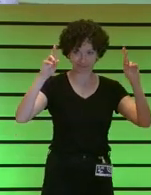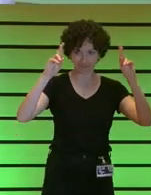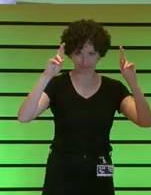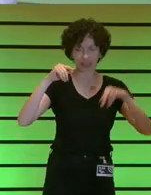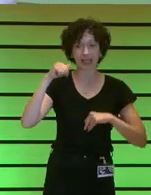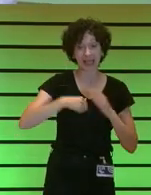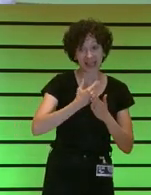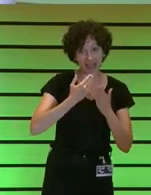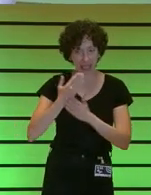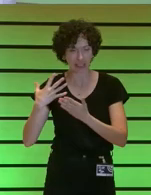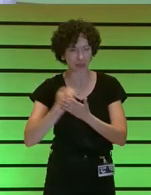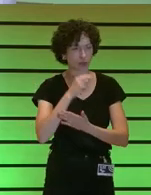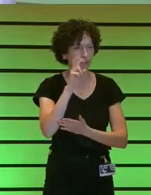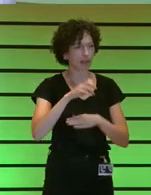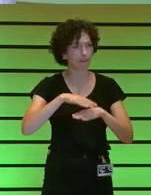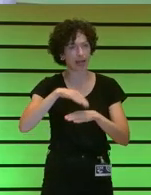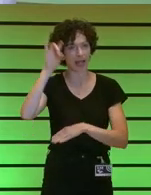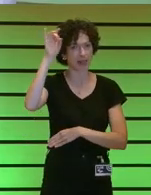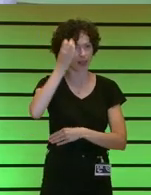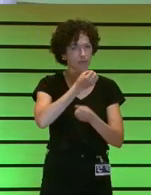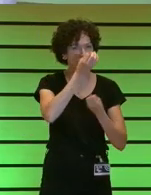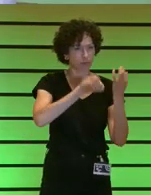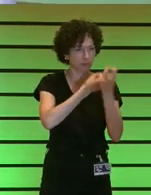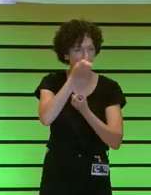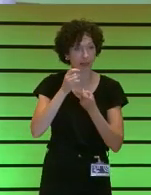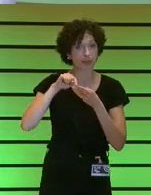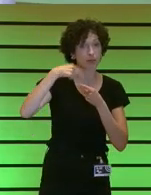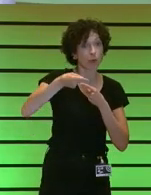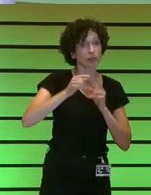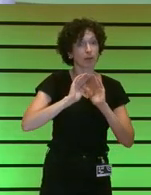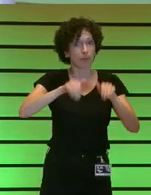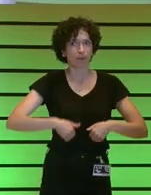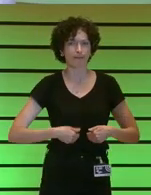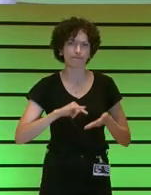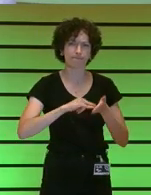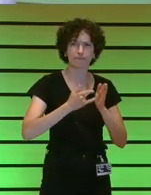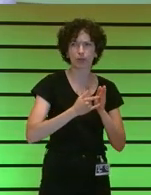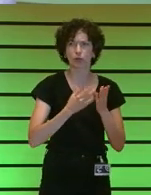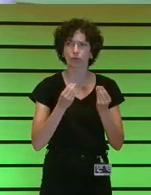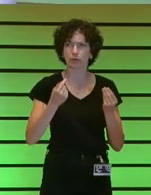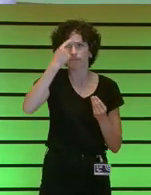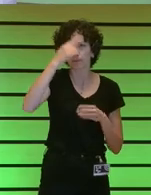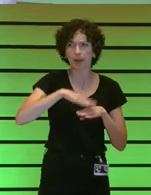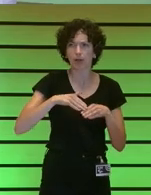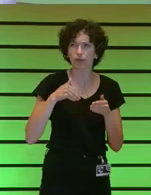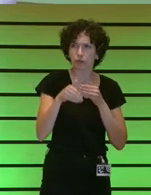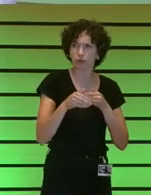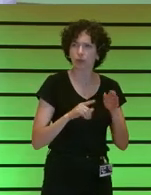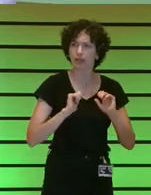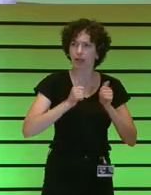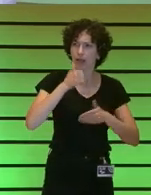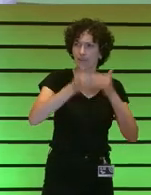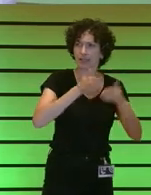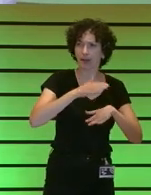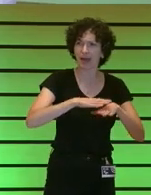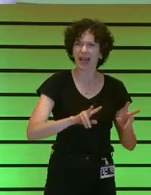sirvan a todos para intercambiar ideas y para volver a nuestras ciudades llenos de proyectos que poner en marcha para avanzar En clave de innovación y